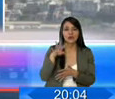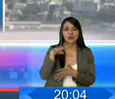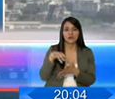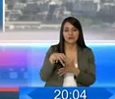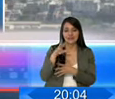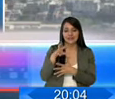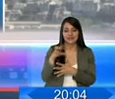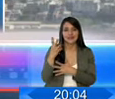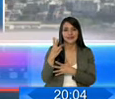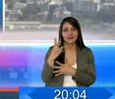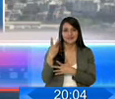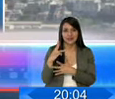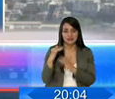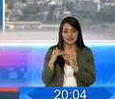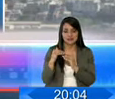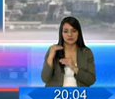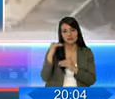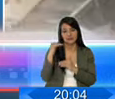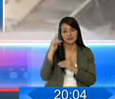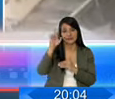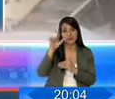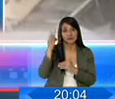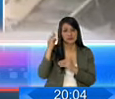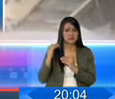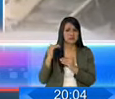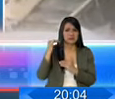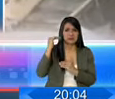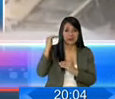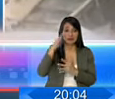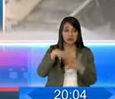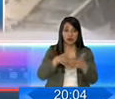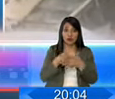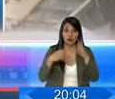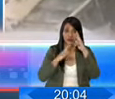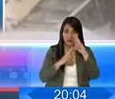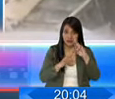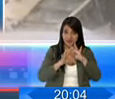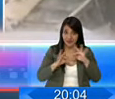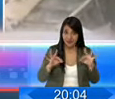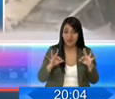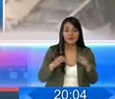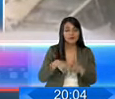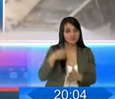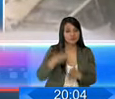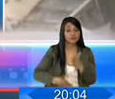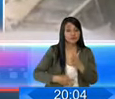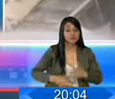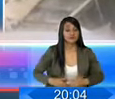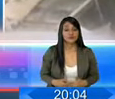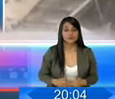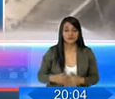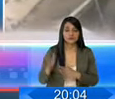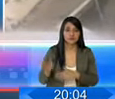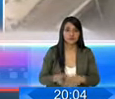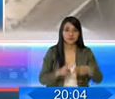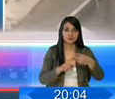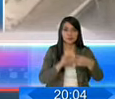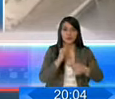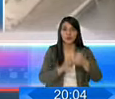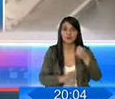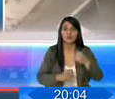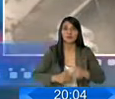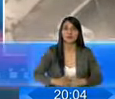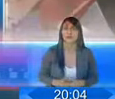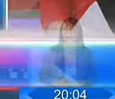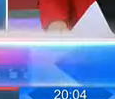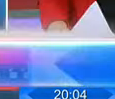4,316 camiones. Es decir, que por el incumplimiento de esos horarios que puedan circular en la ciudad han sido sancionados. Y para finalizar, una declaración